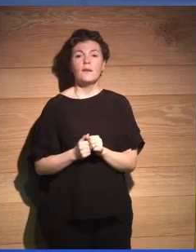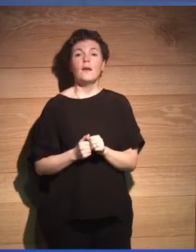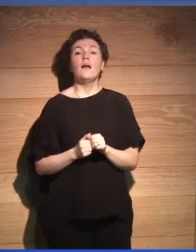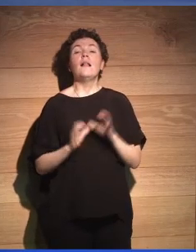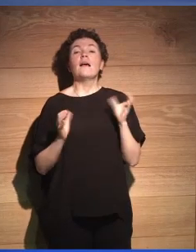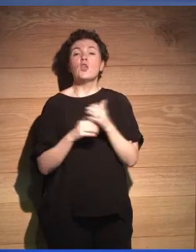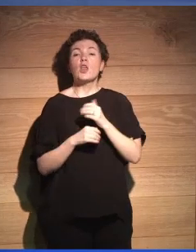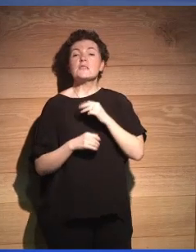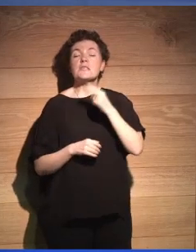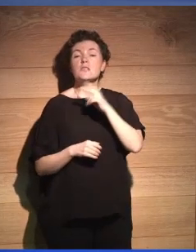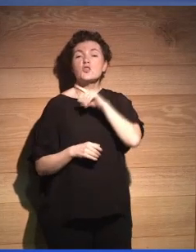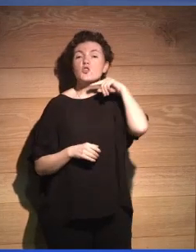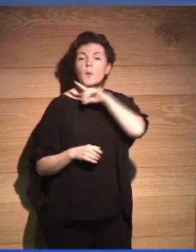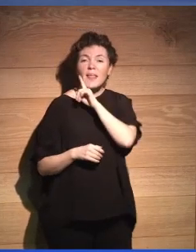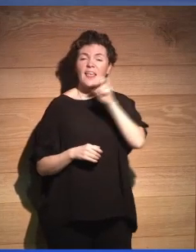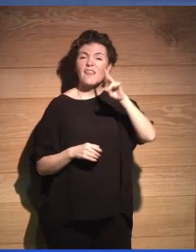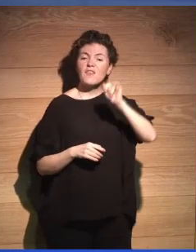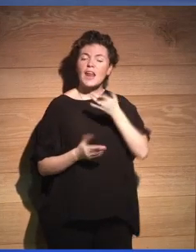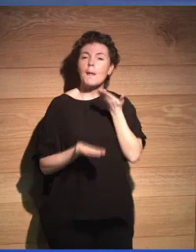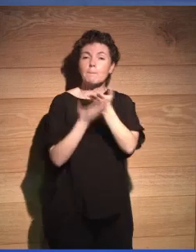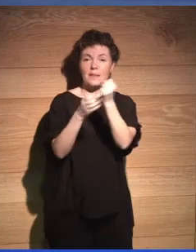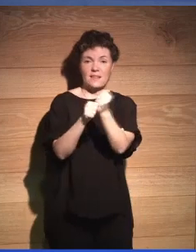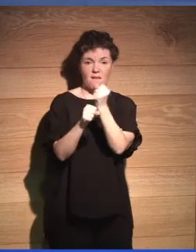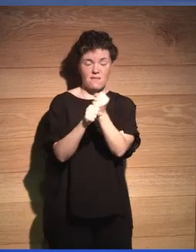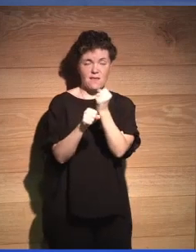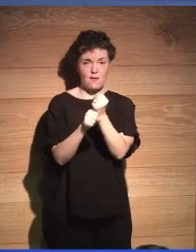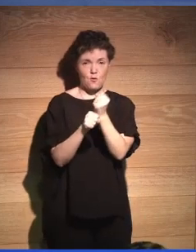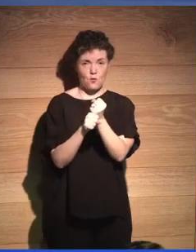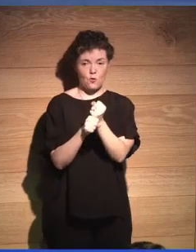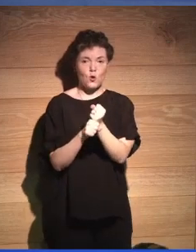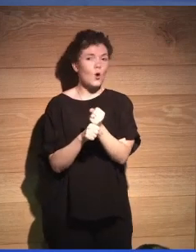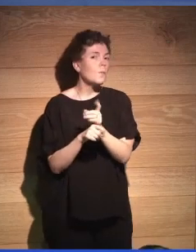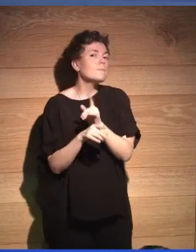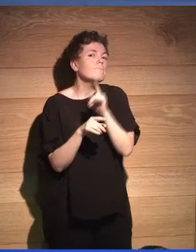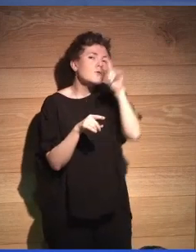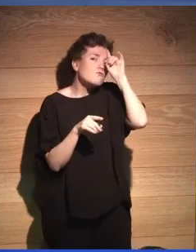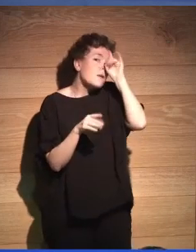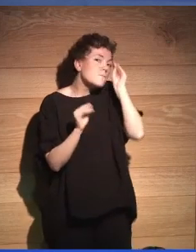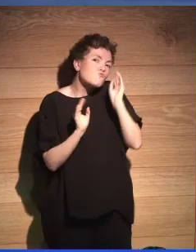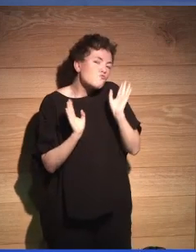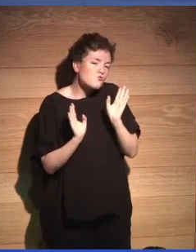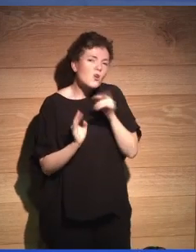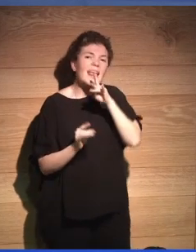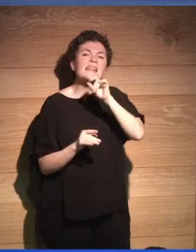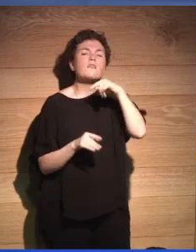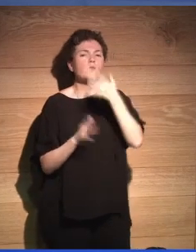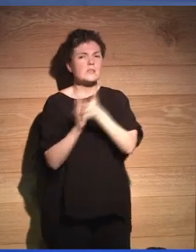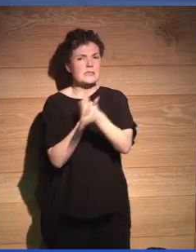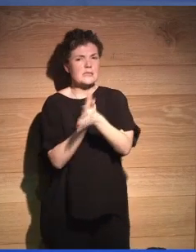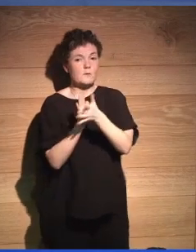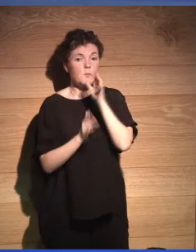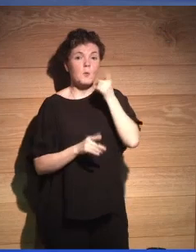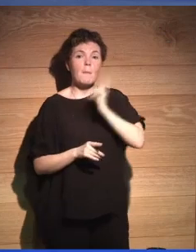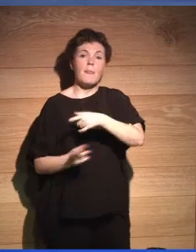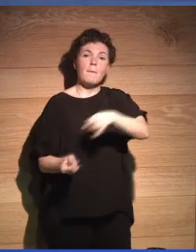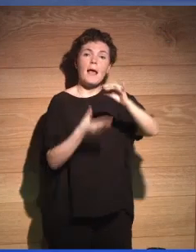de Viena le encargó un trabajo del que no se sabe mucho. Ni Ilsa contó mucho después, porque la